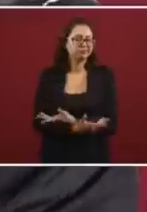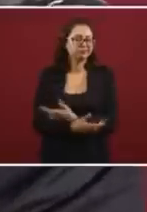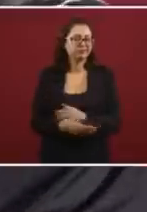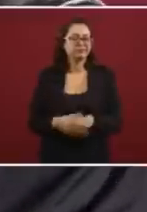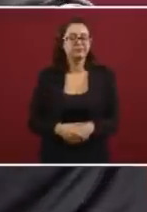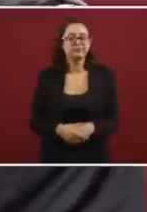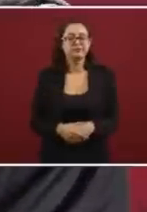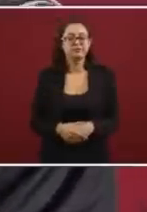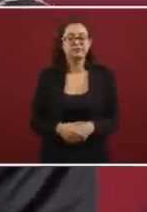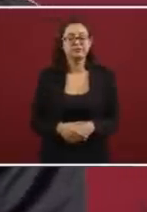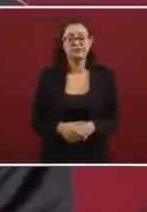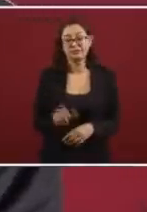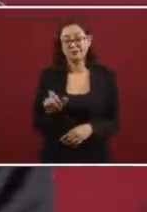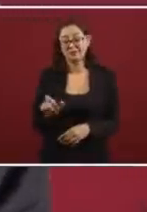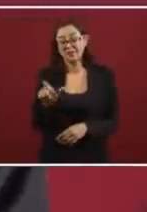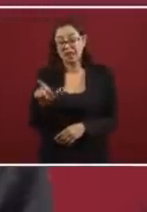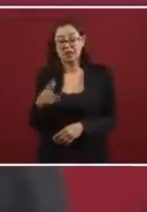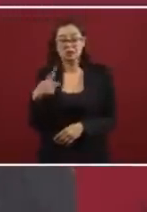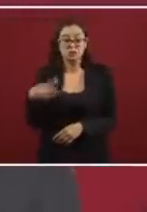o su hijo